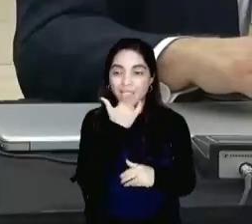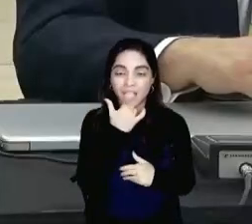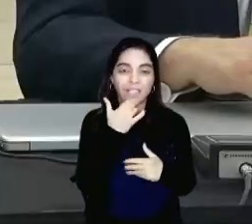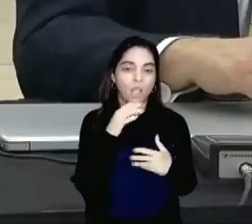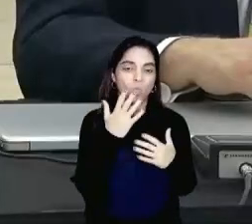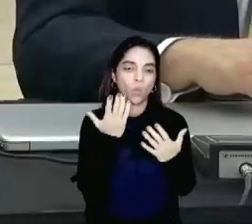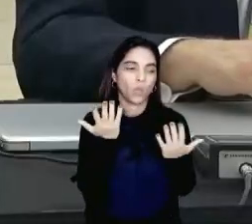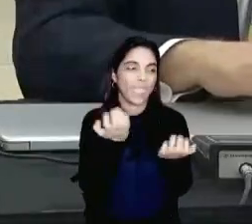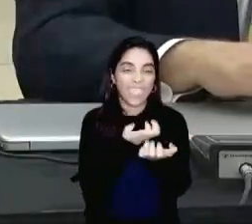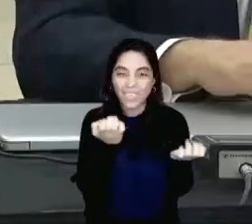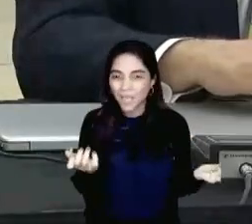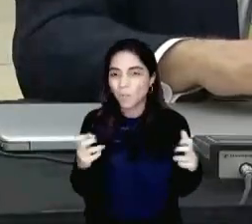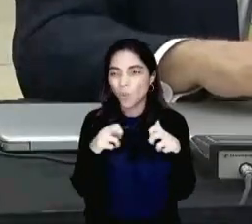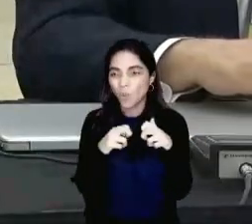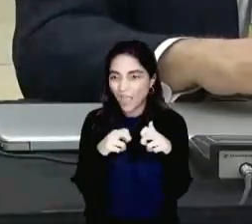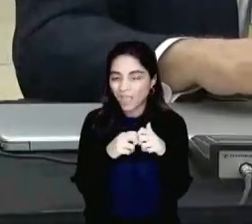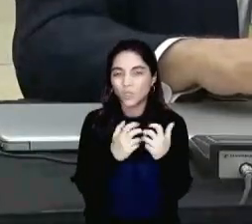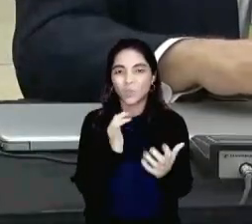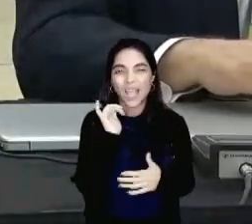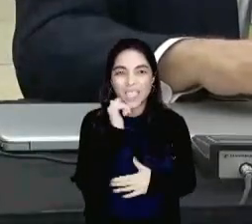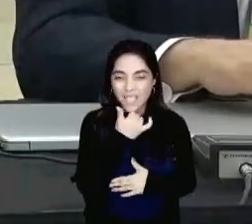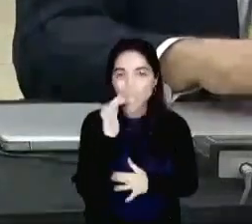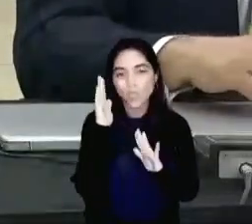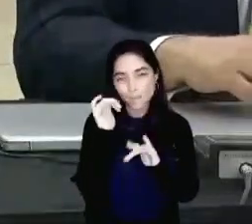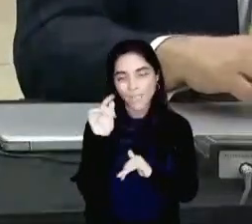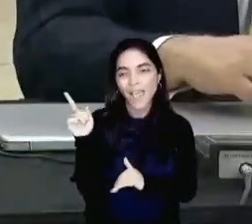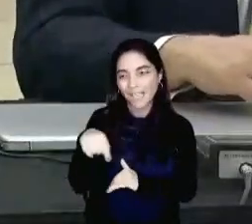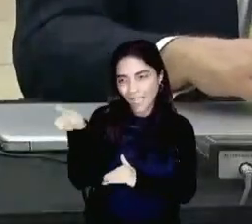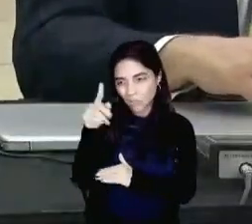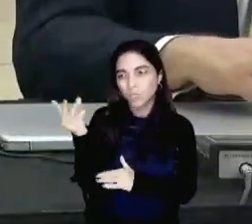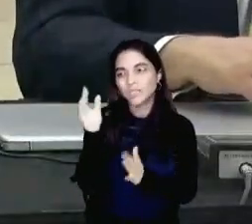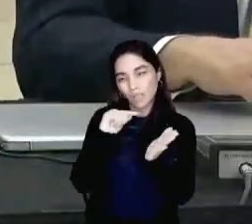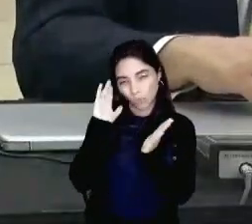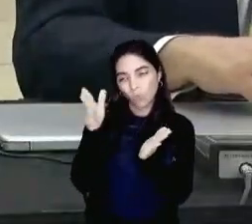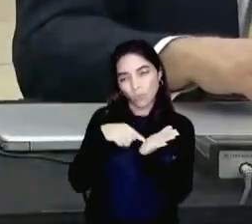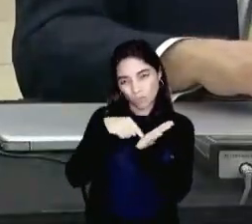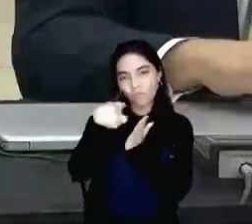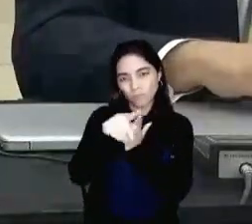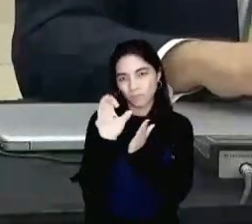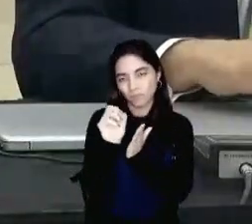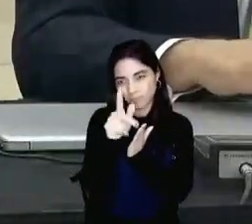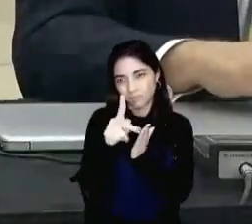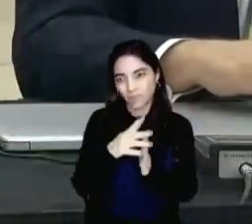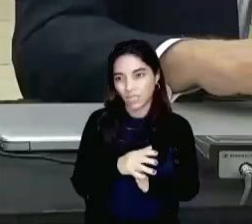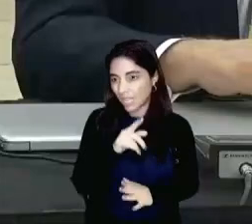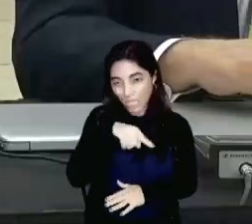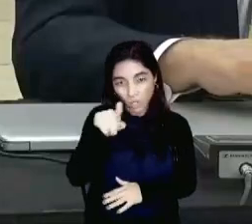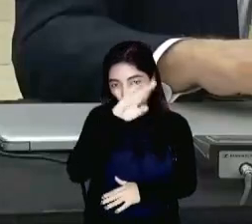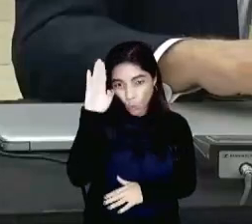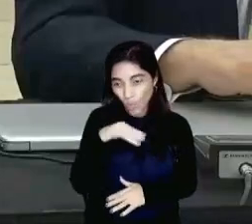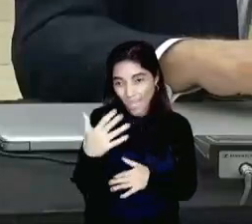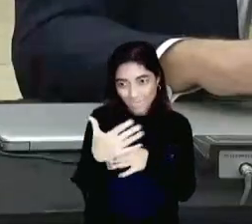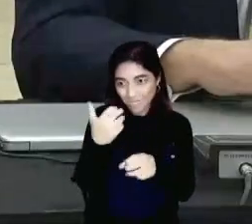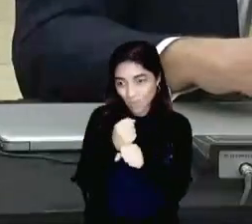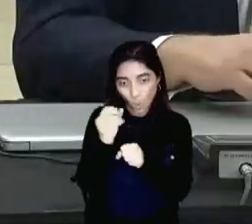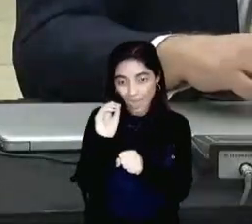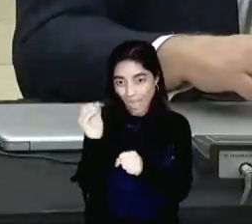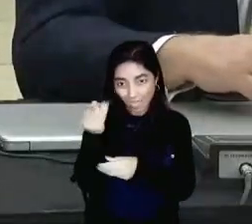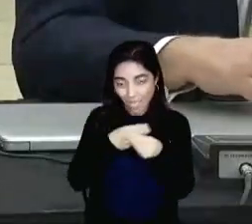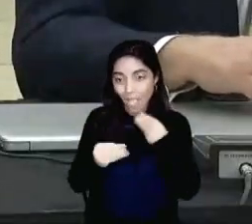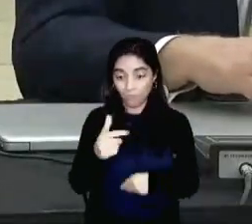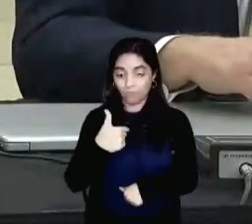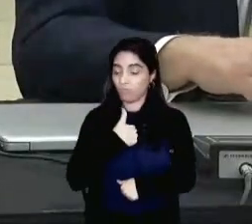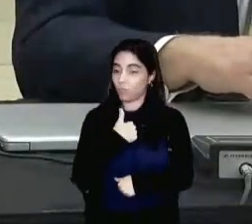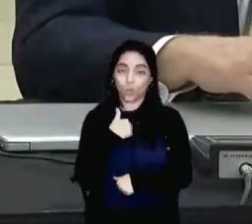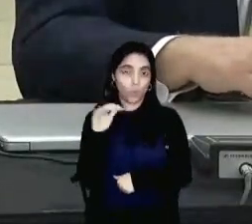reclamaciones de por por interrupción de servicio de las cuales nunca recibieron nada a cambio me incluyo